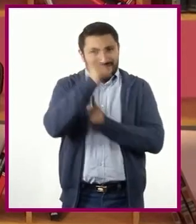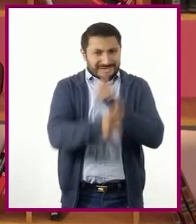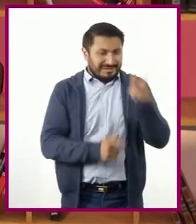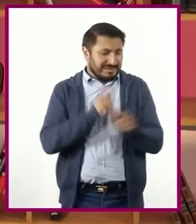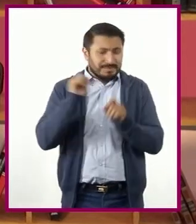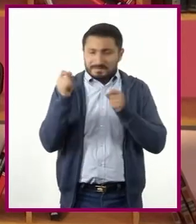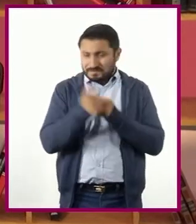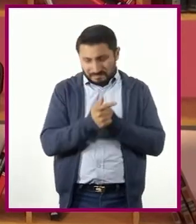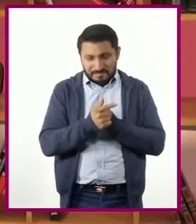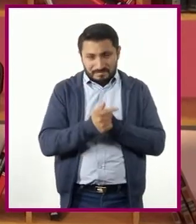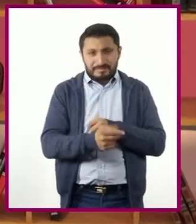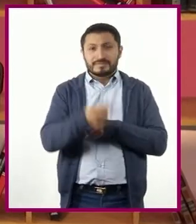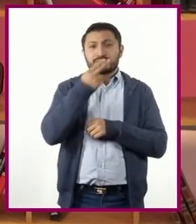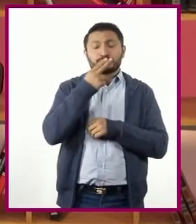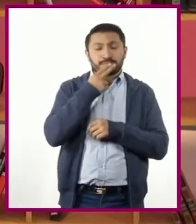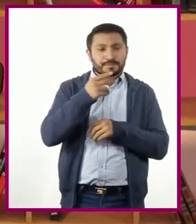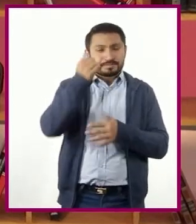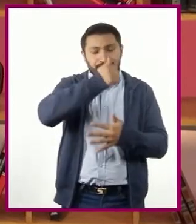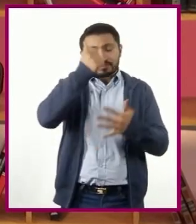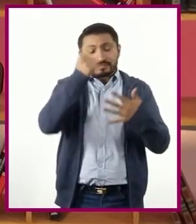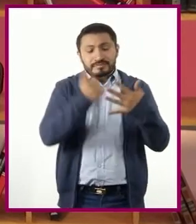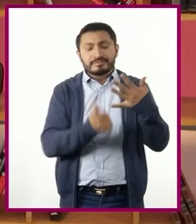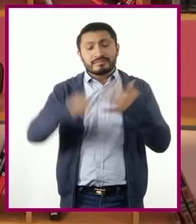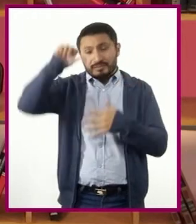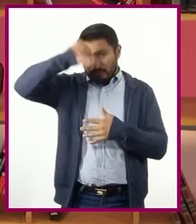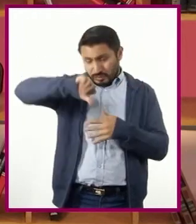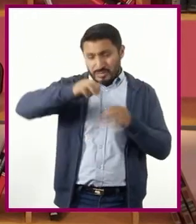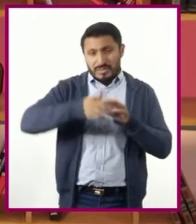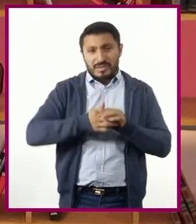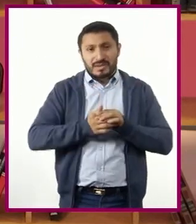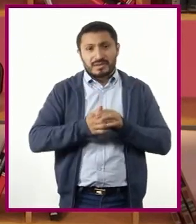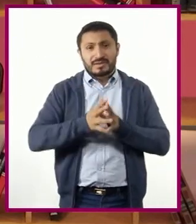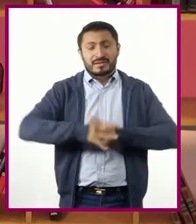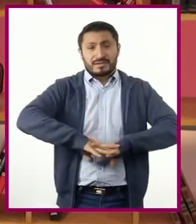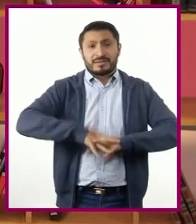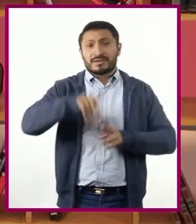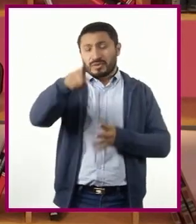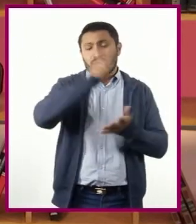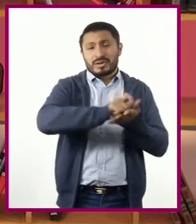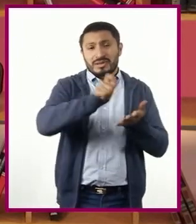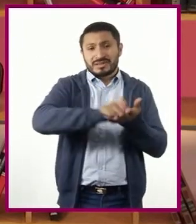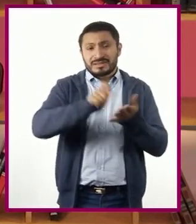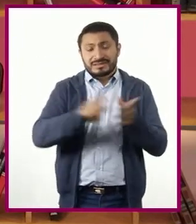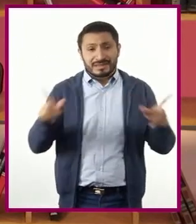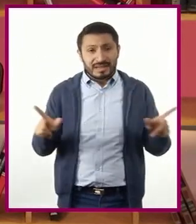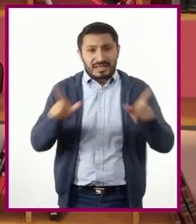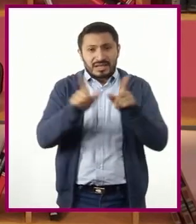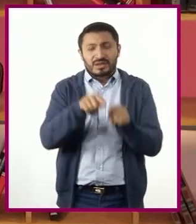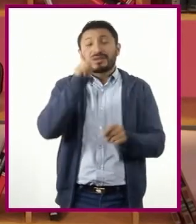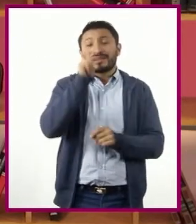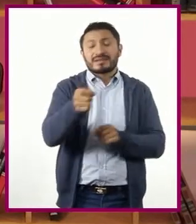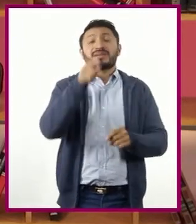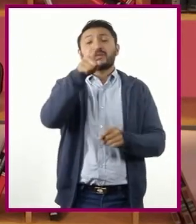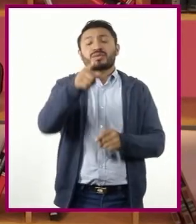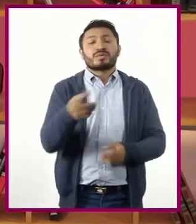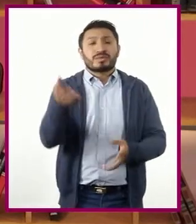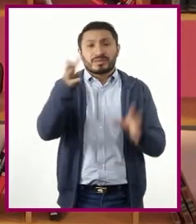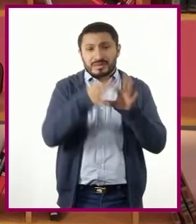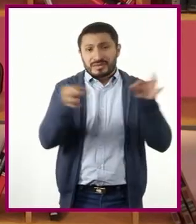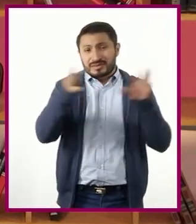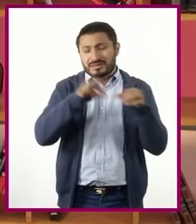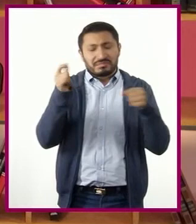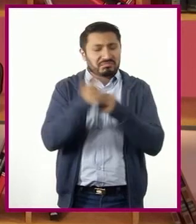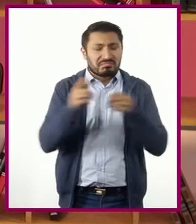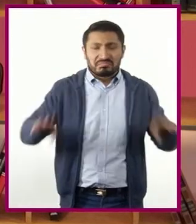fragmentos. Usando los pasos que vimos en esta sesión, escriban un texto breve en el que expongan algún aspecto